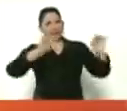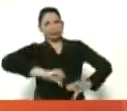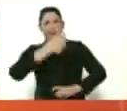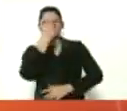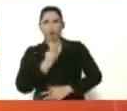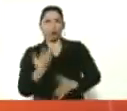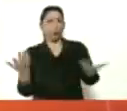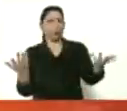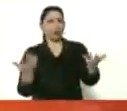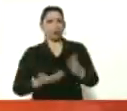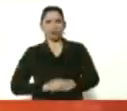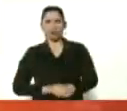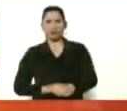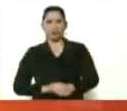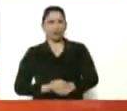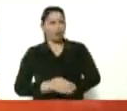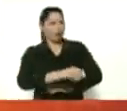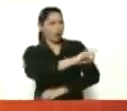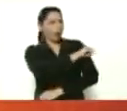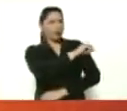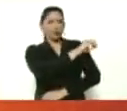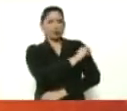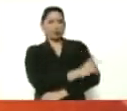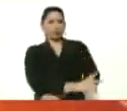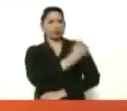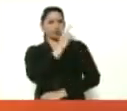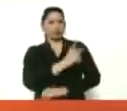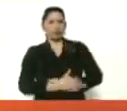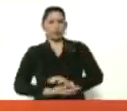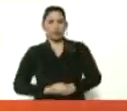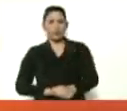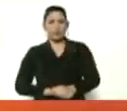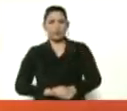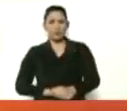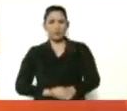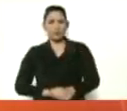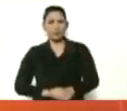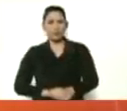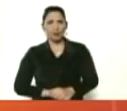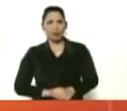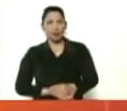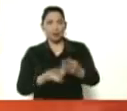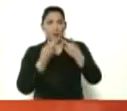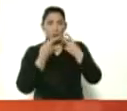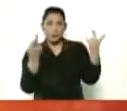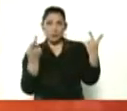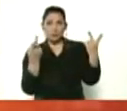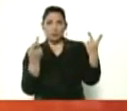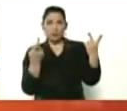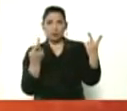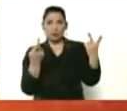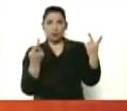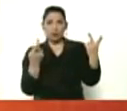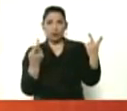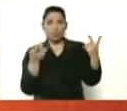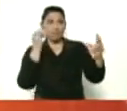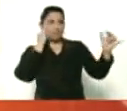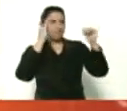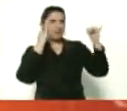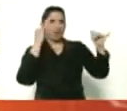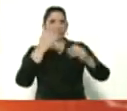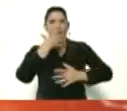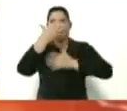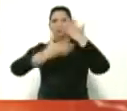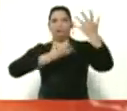esa pseudodirigencia de la derecha venezolana que anunció con bombos y platillos a través